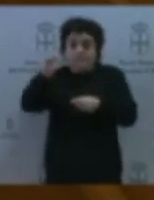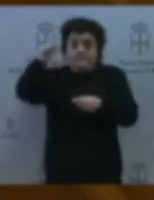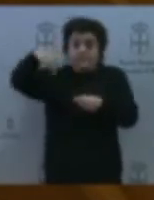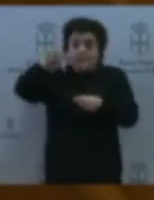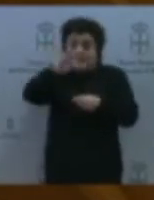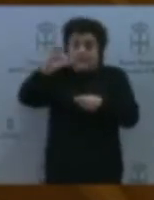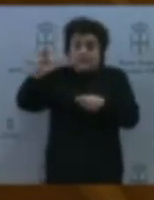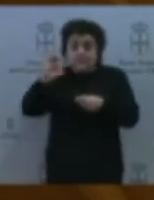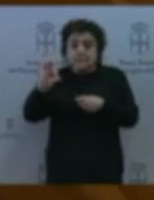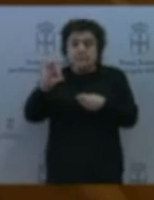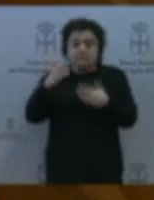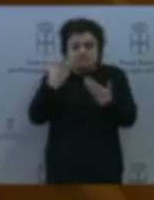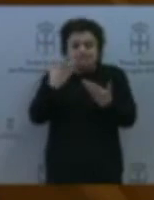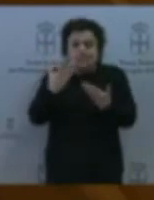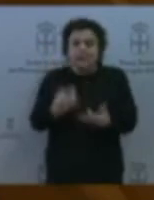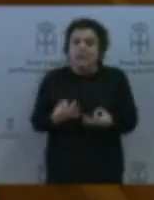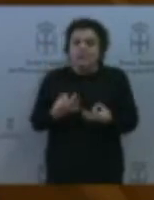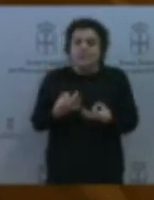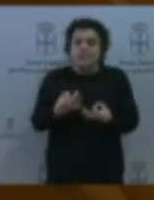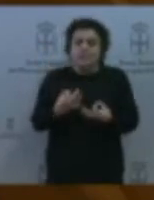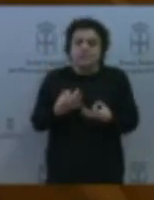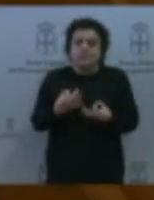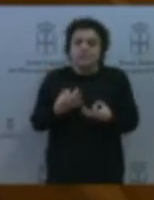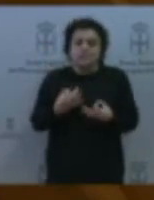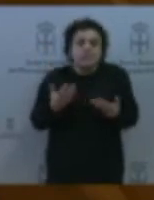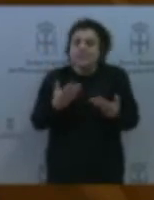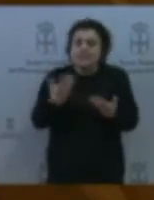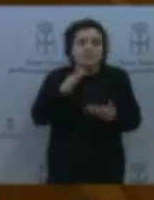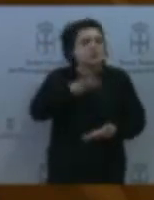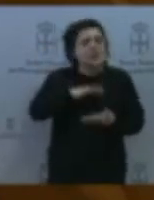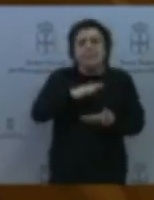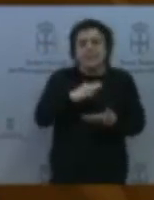fracasó, y si no somos capaces de abordar el futuro con miradas de futuro, fracasaremos también.